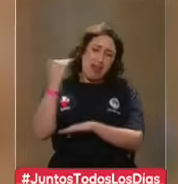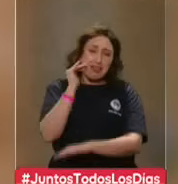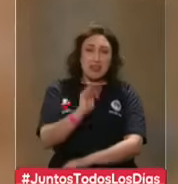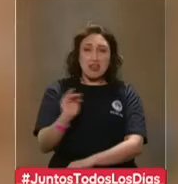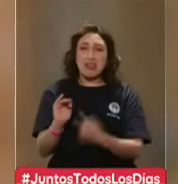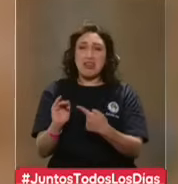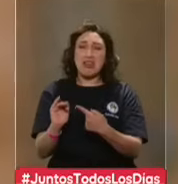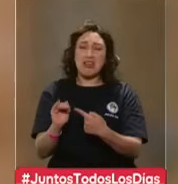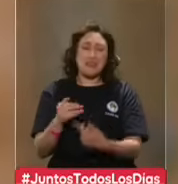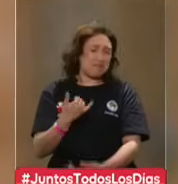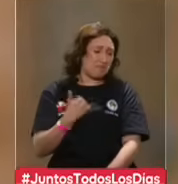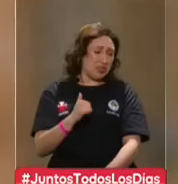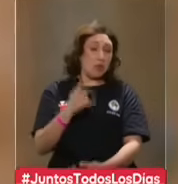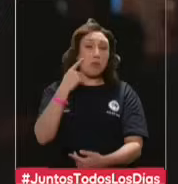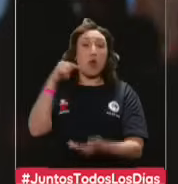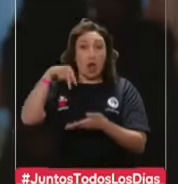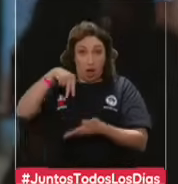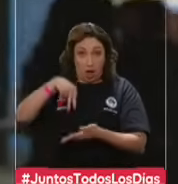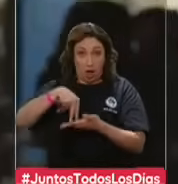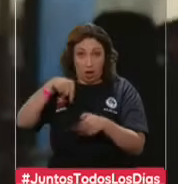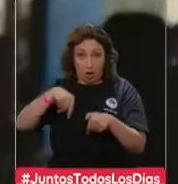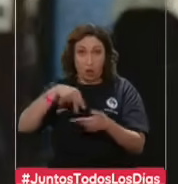a mi nombre como artístico, ¿no?